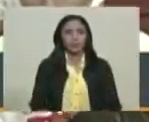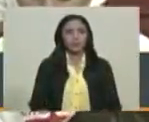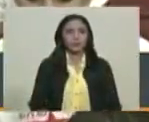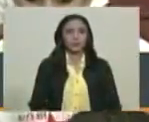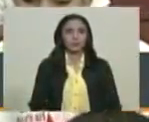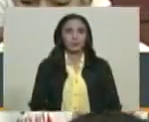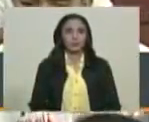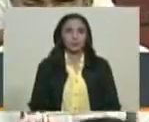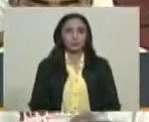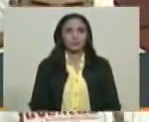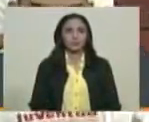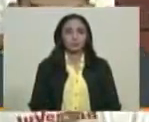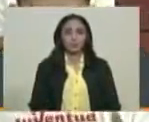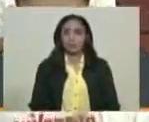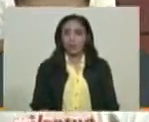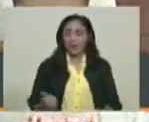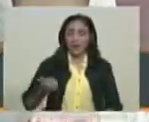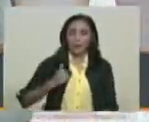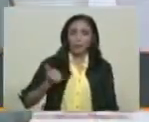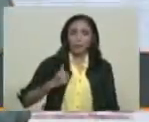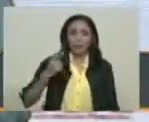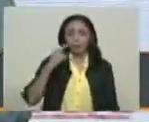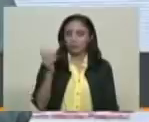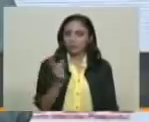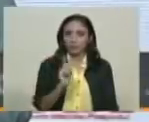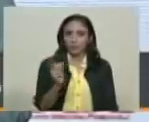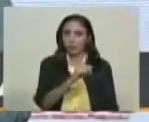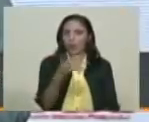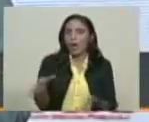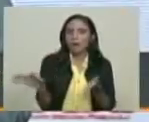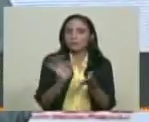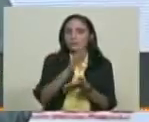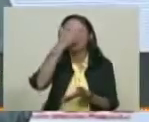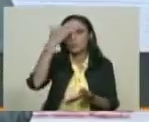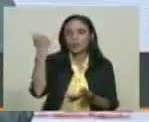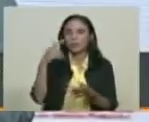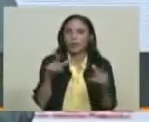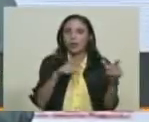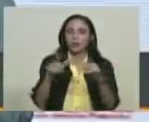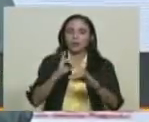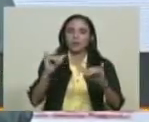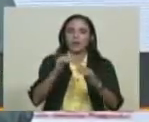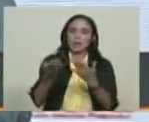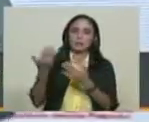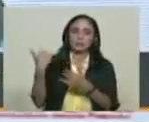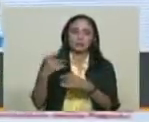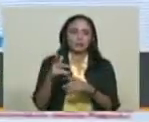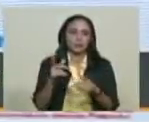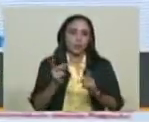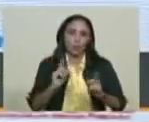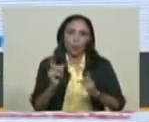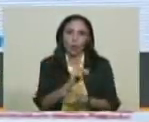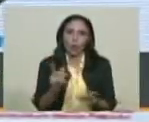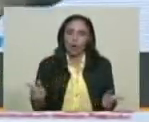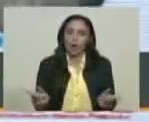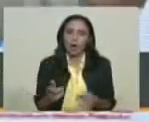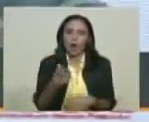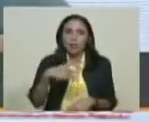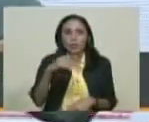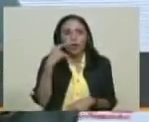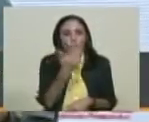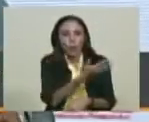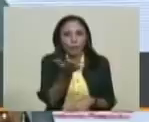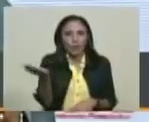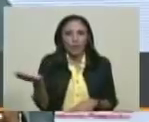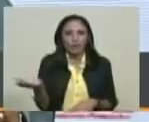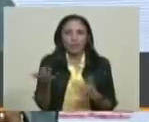No es cualquier cosa pasar la página y listo, ¿no? ¿Qué hubiera pasado? ¿Dónde estuvieran todos